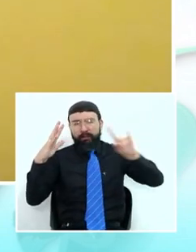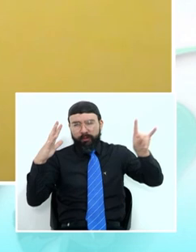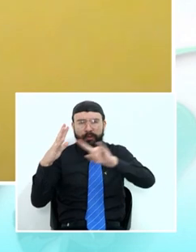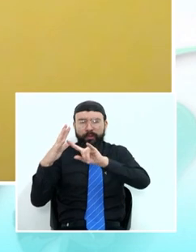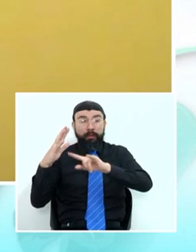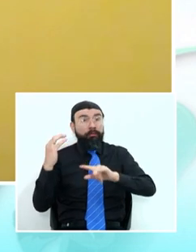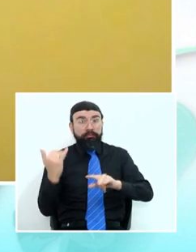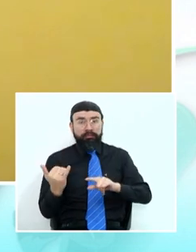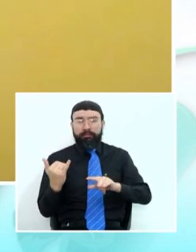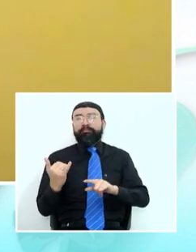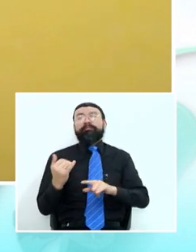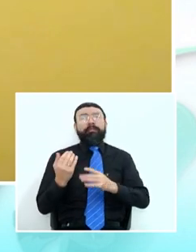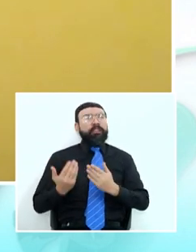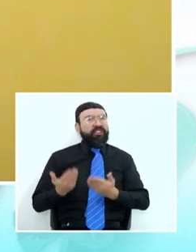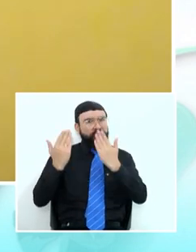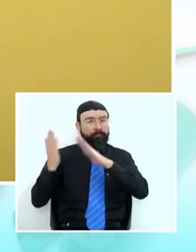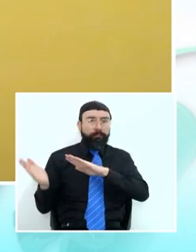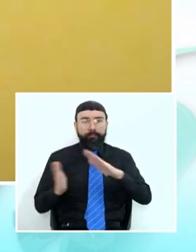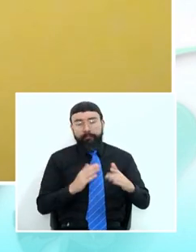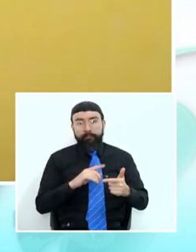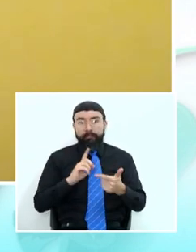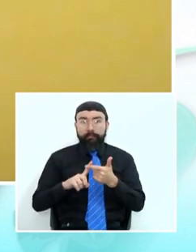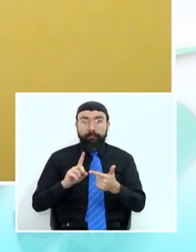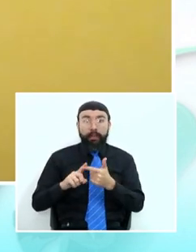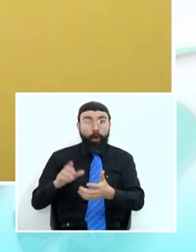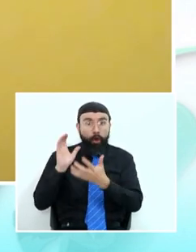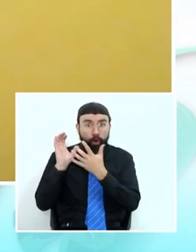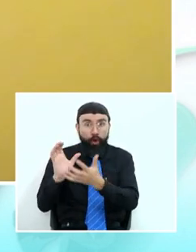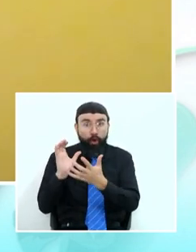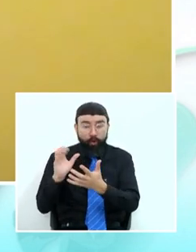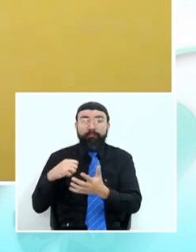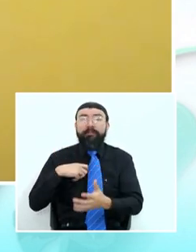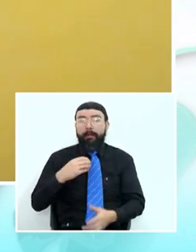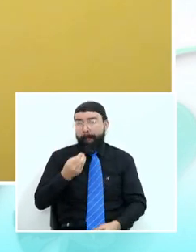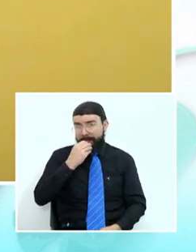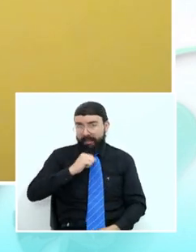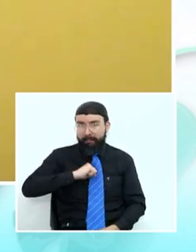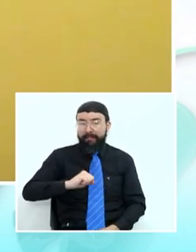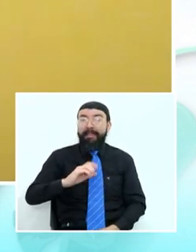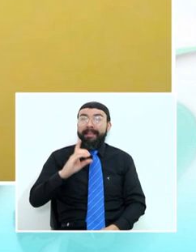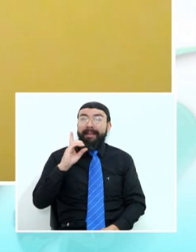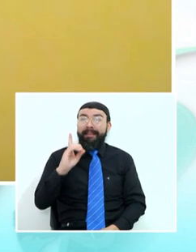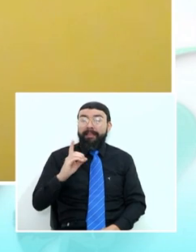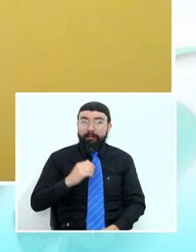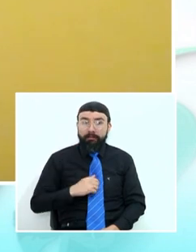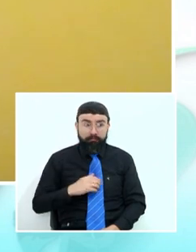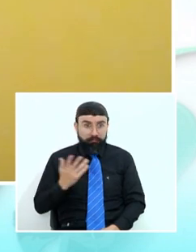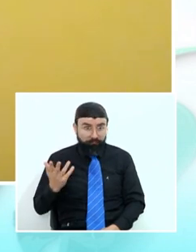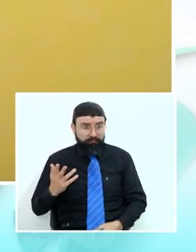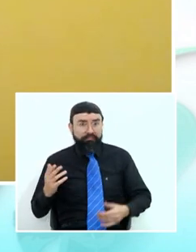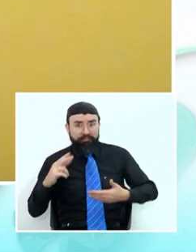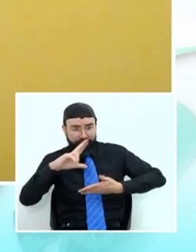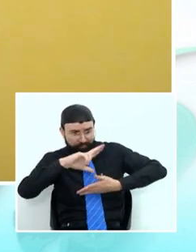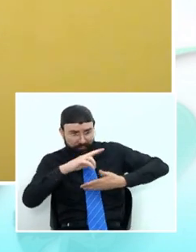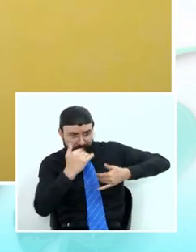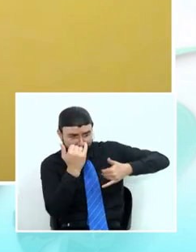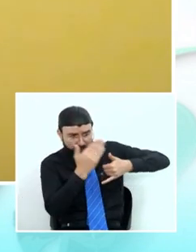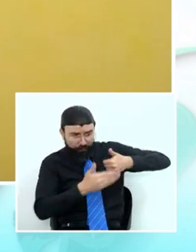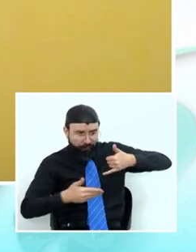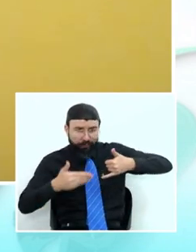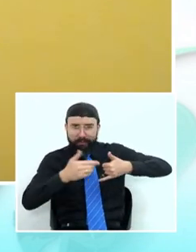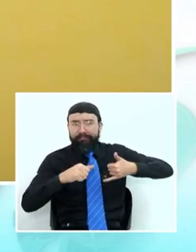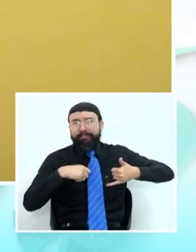de los primeros. Luego, el coco. Fíjense que somos trópico y tenemos las dos